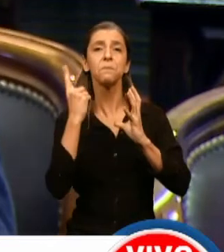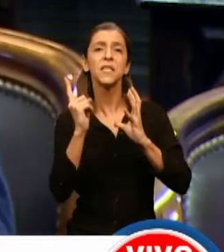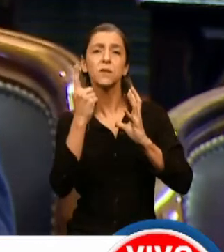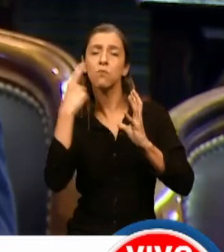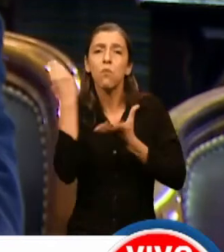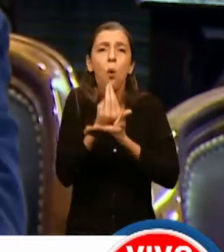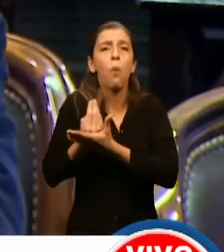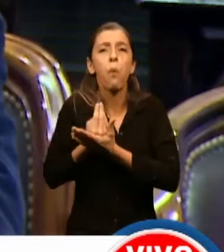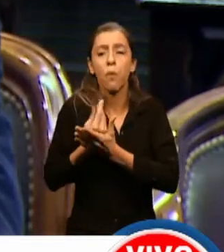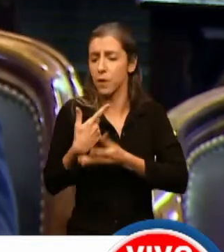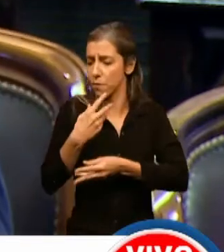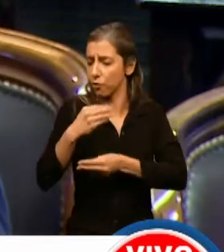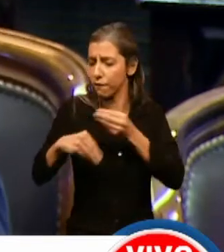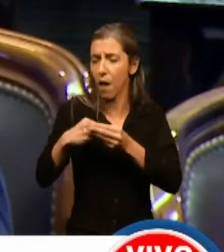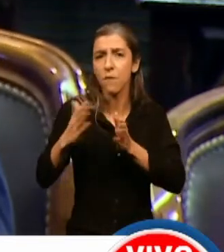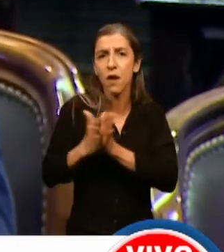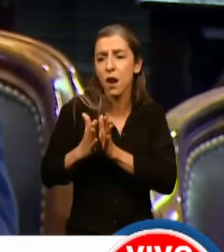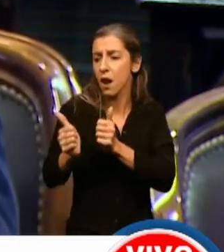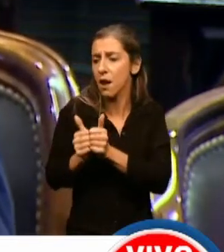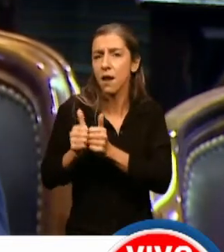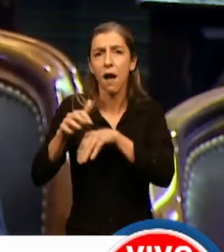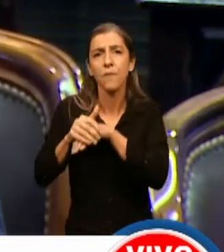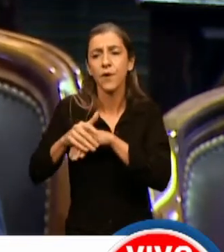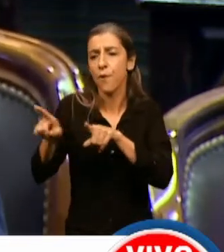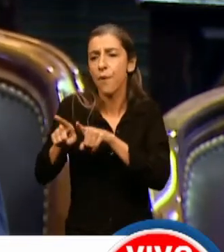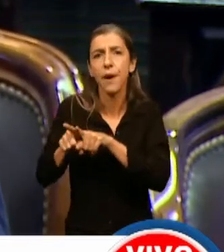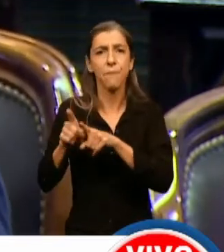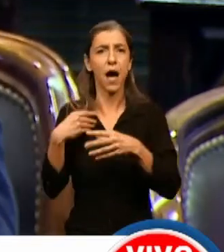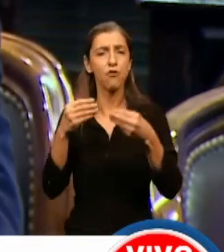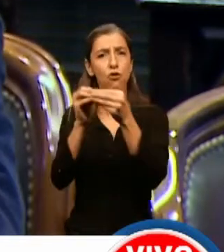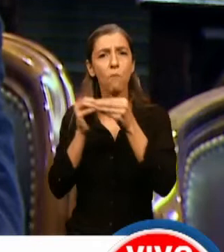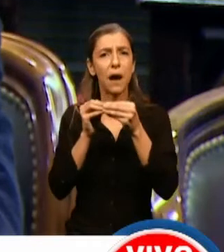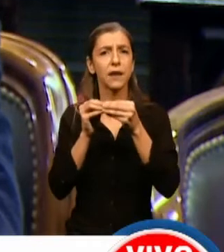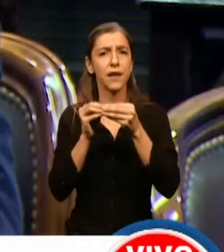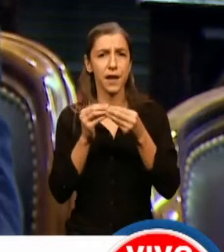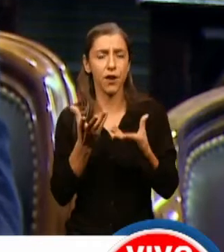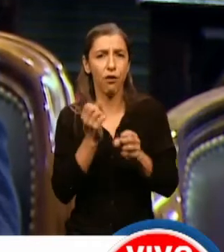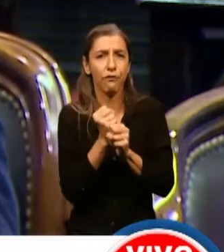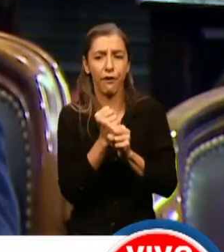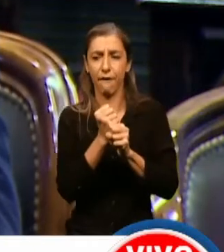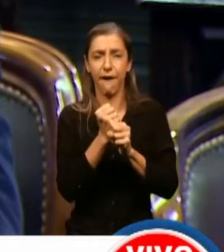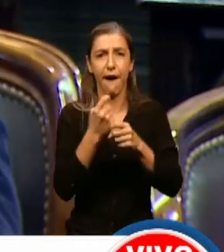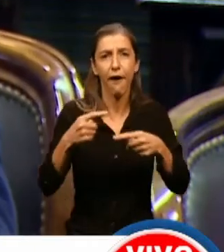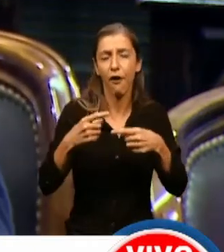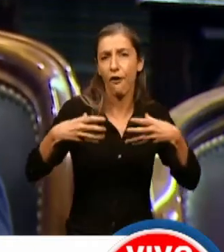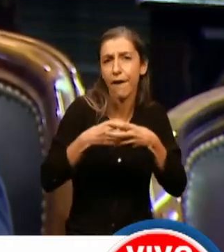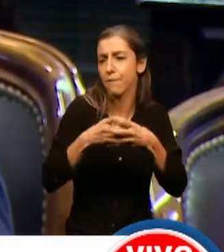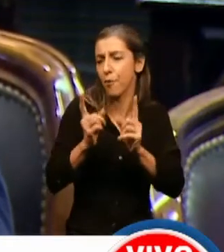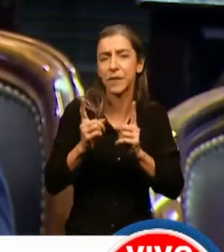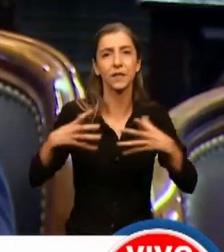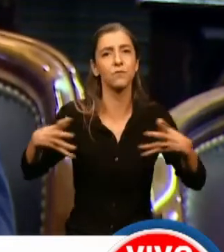amigos, compañeros de equipo y colegas. Espero que sea otra noche de